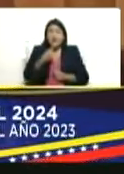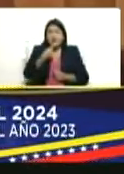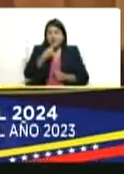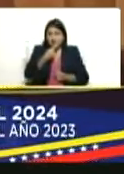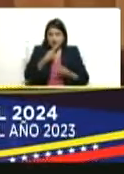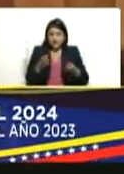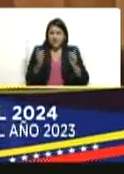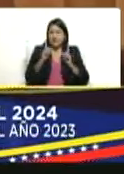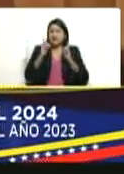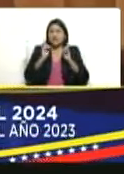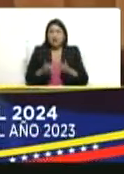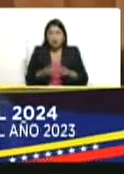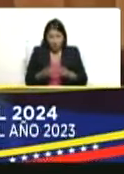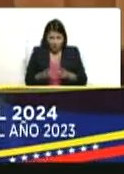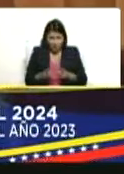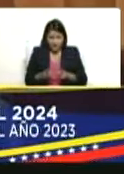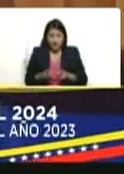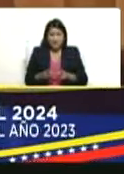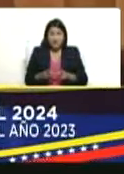sentencia.